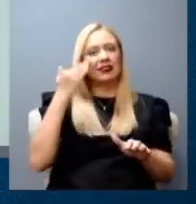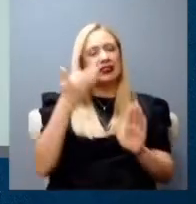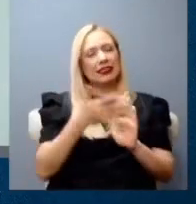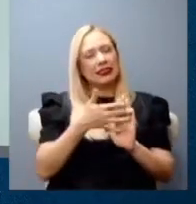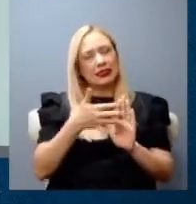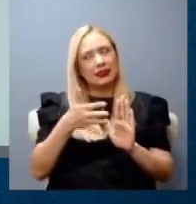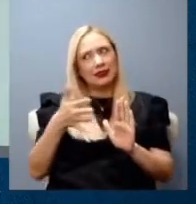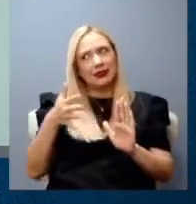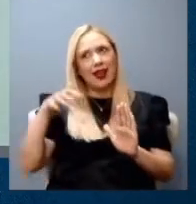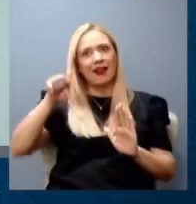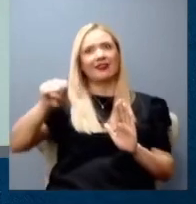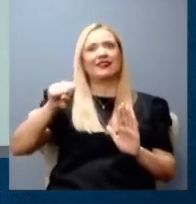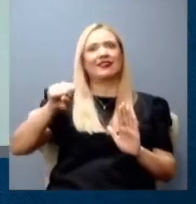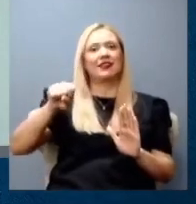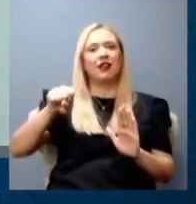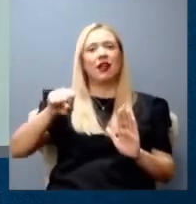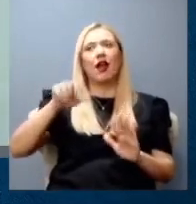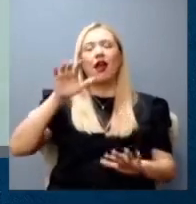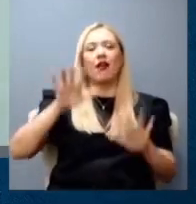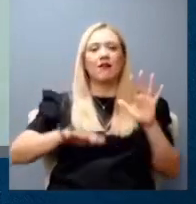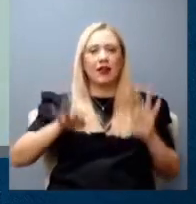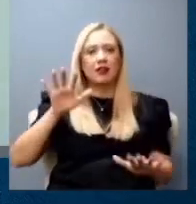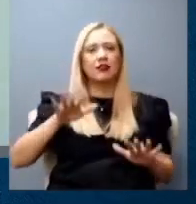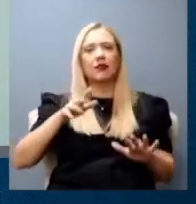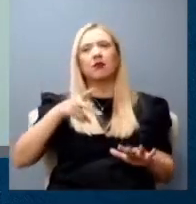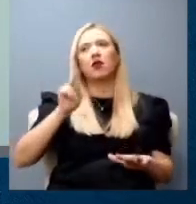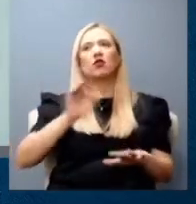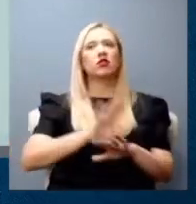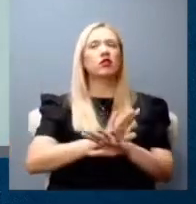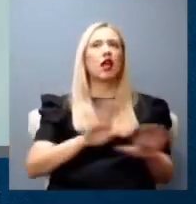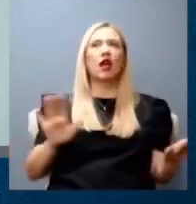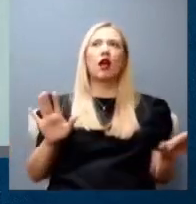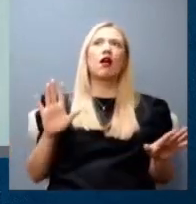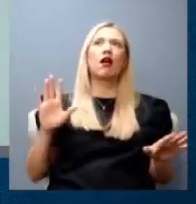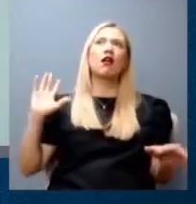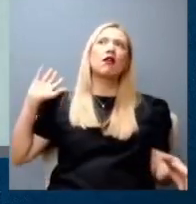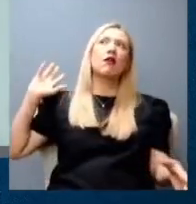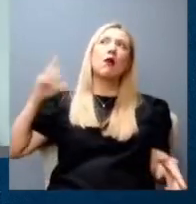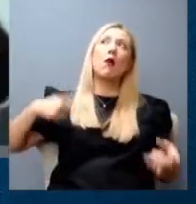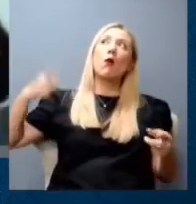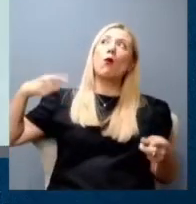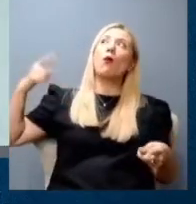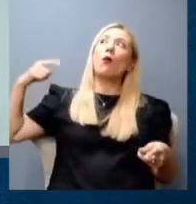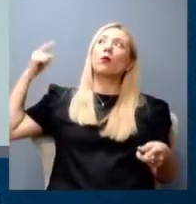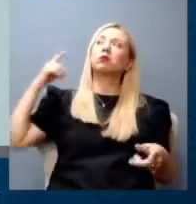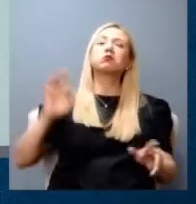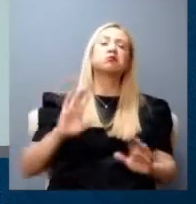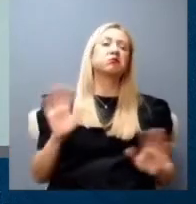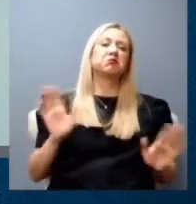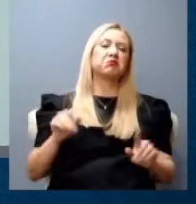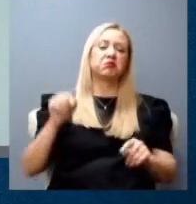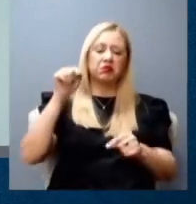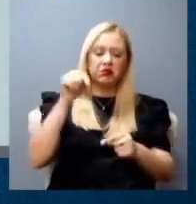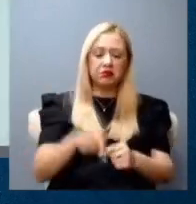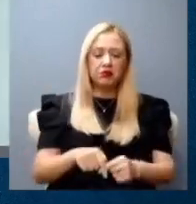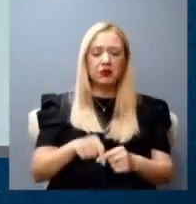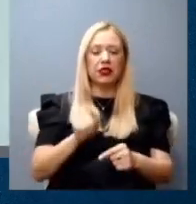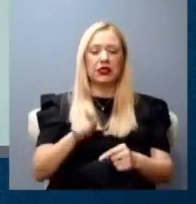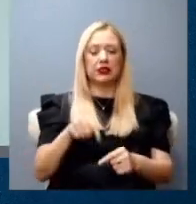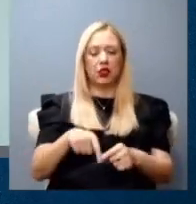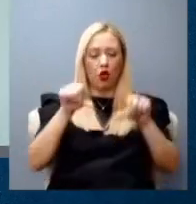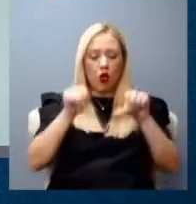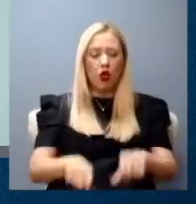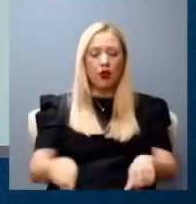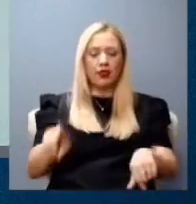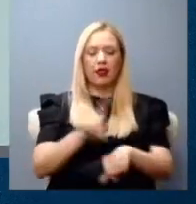se modifican, pero ya no operan de manera retroactiva, salvo que sea una desaparición forzada de carácter continuado. Pero bueno, esos